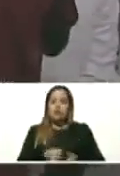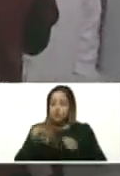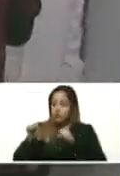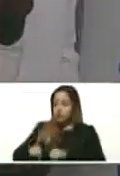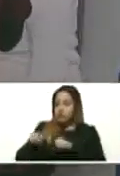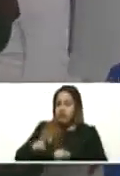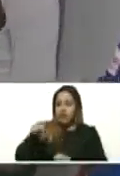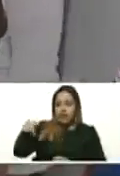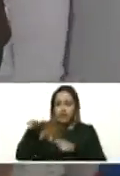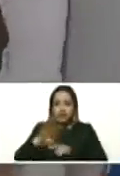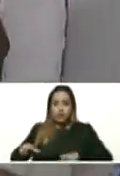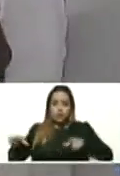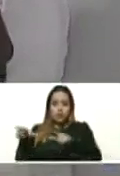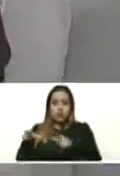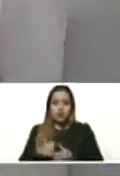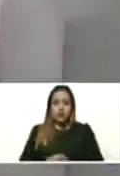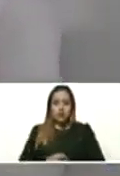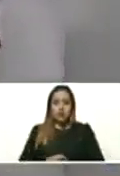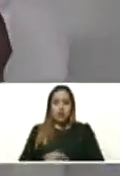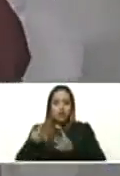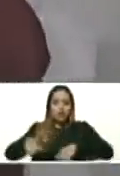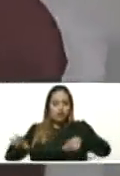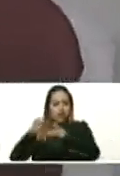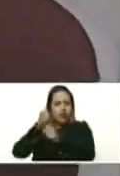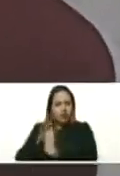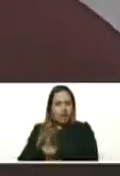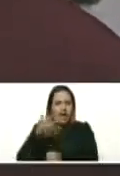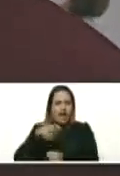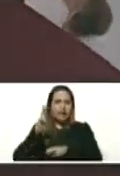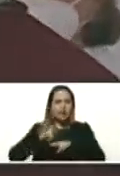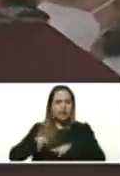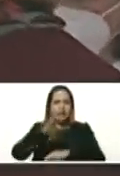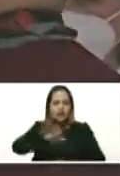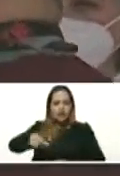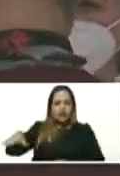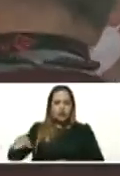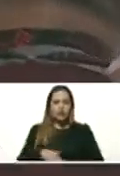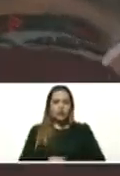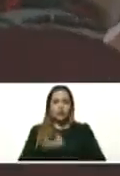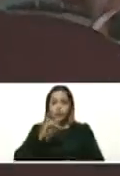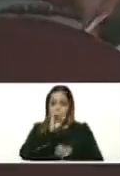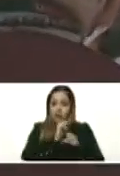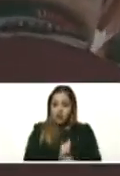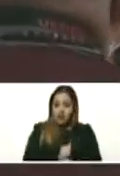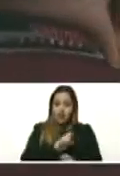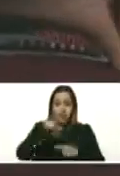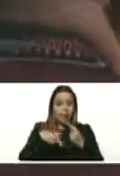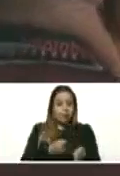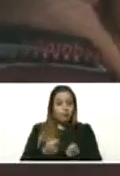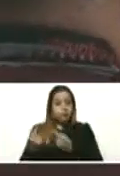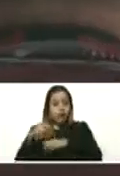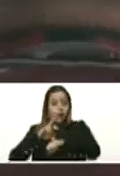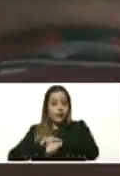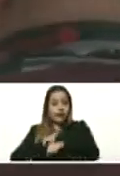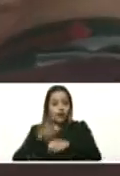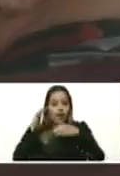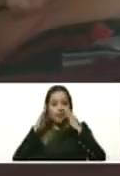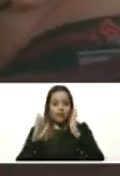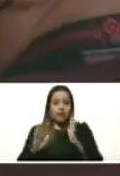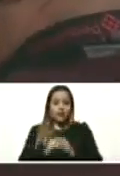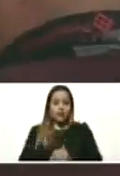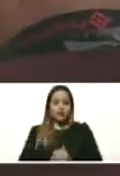en esta área es la sala de espera donde van a estar los niños y van a estar jugando mientras van luego a la consulta, luego a la parte